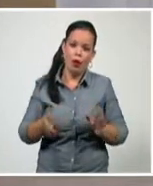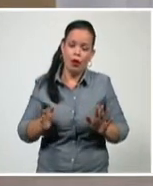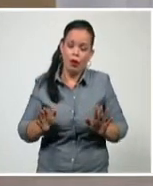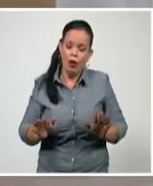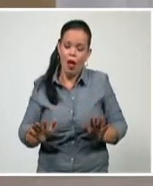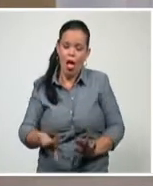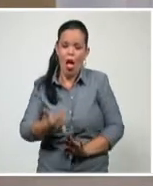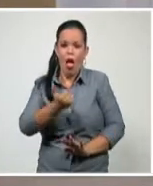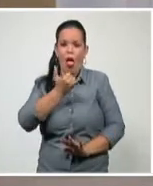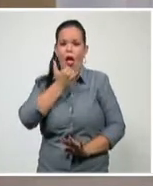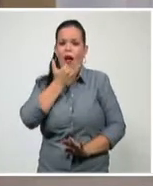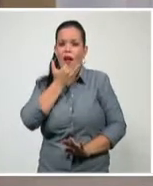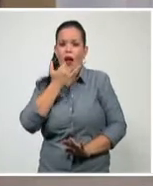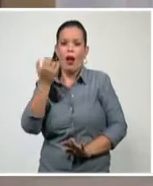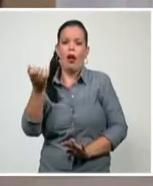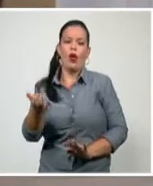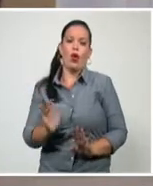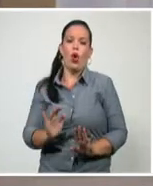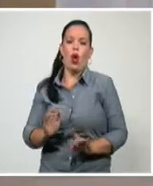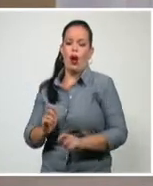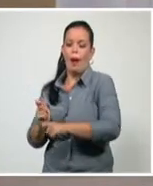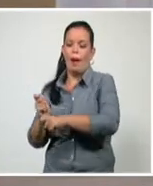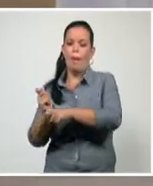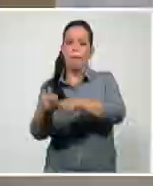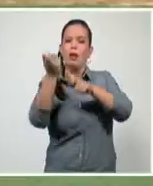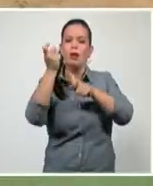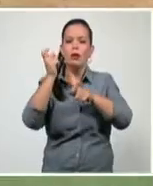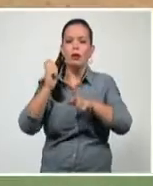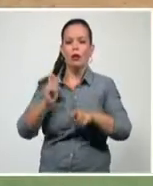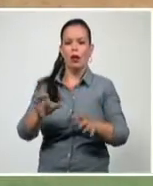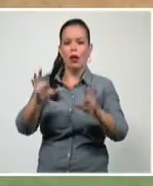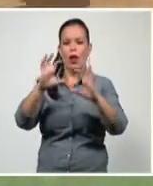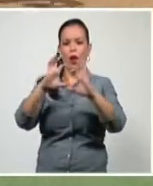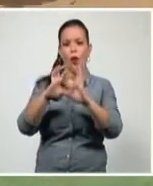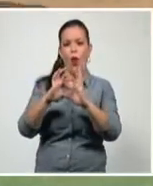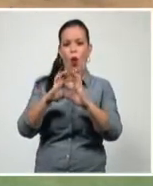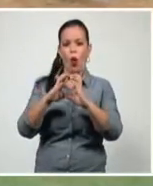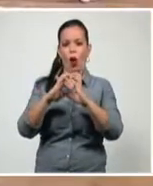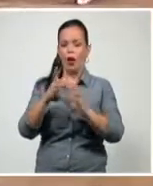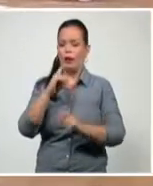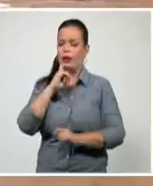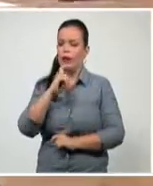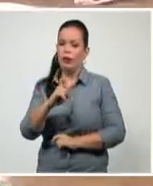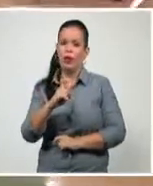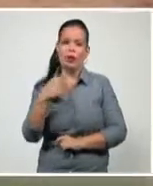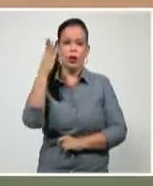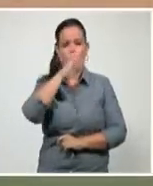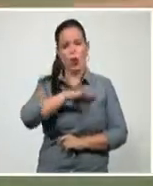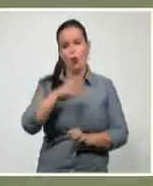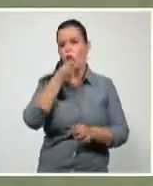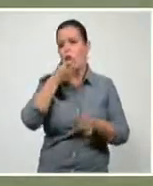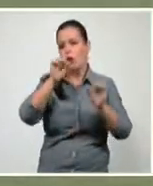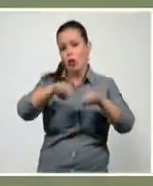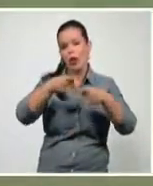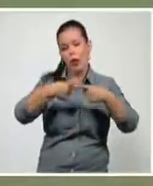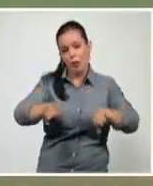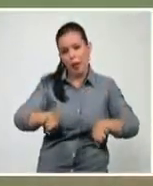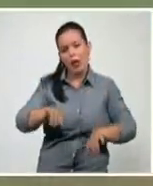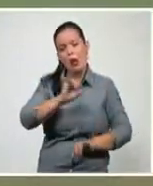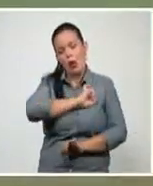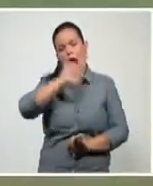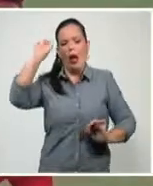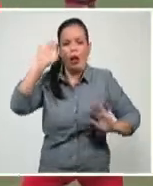sacrificio, tres toques de bola de sacrificio, imagínese tú, los Braves no nos dieron la posibilidad, pero bueno, al final se ganó el juego de pelota. La Matanza que